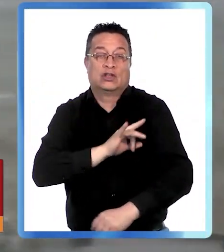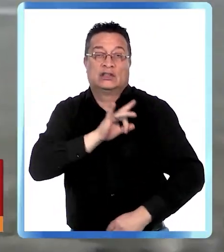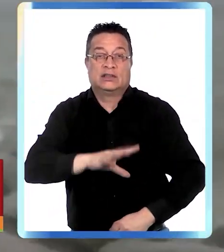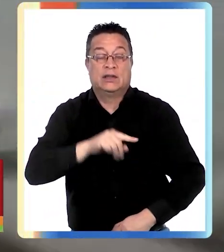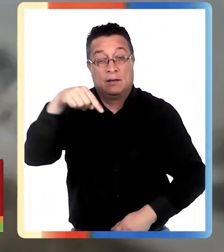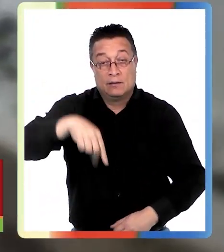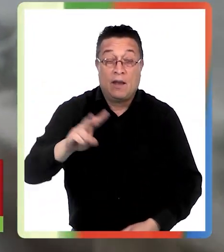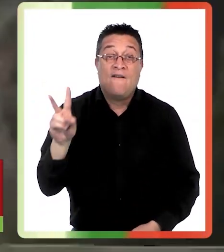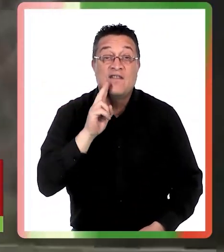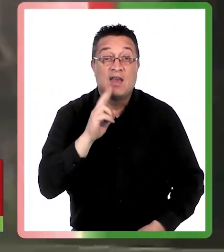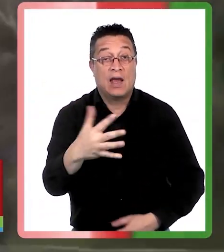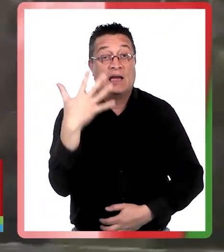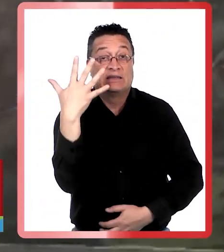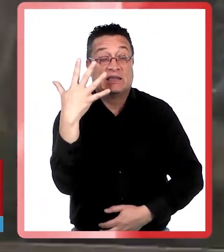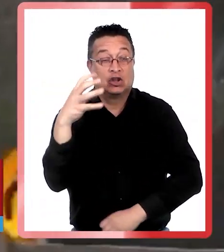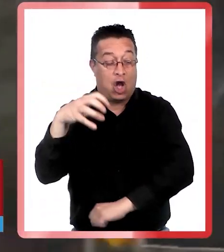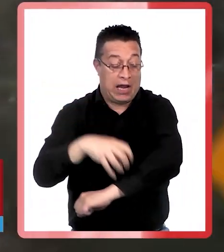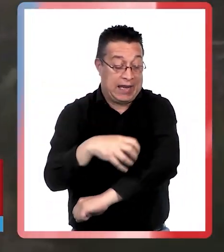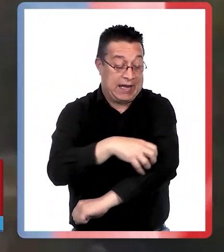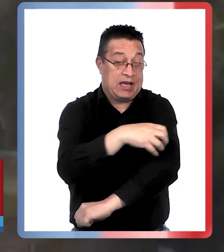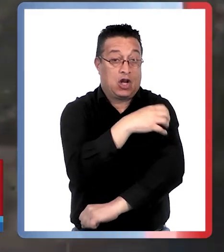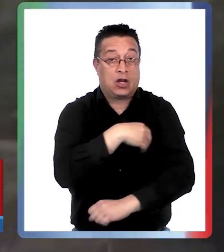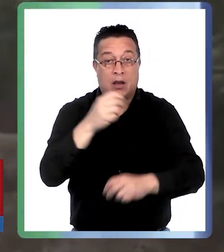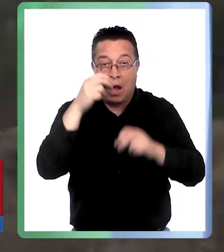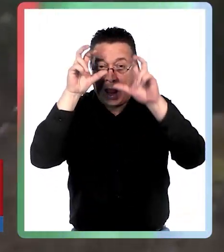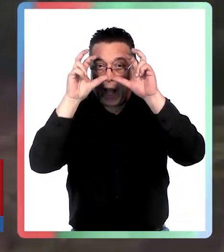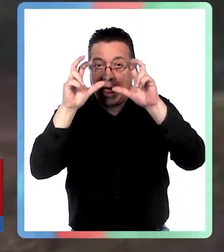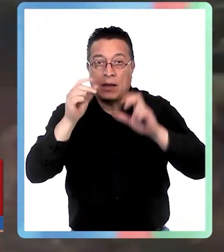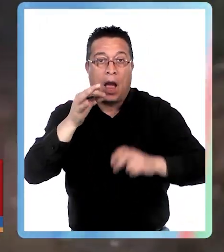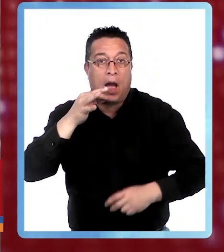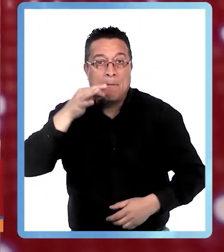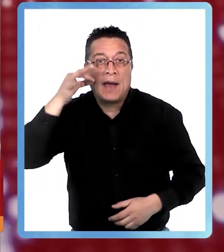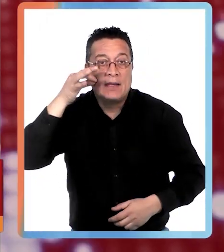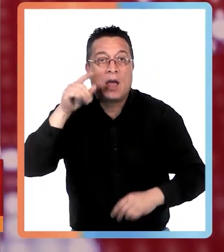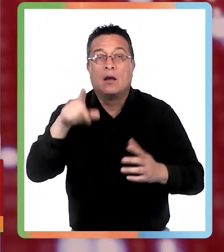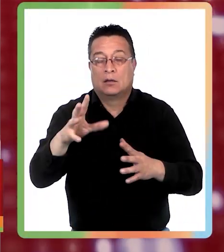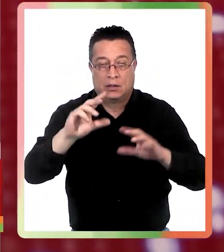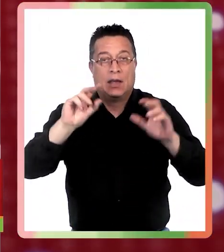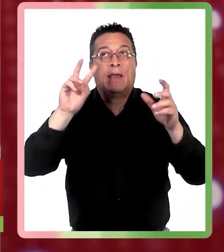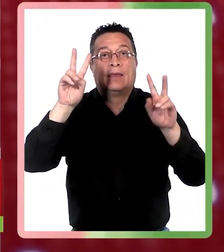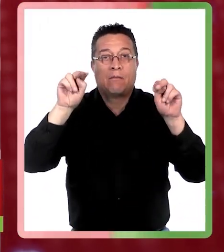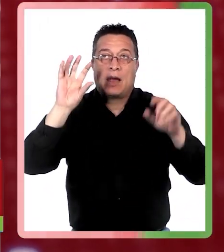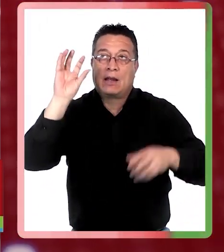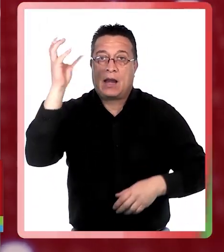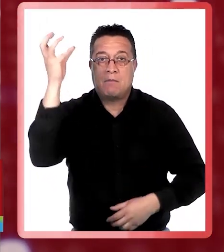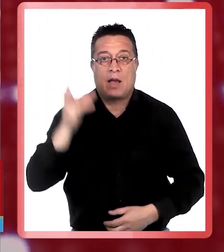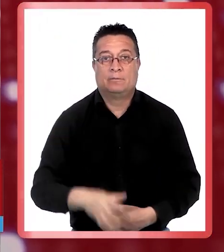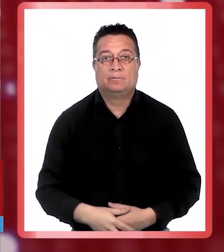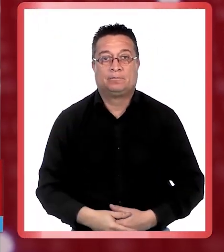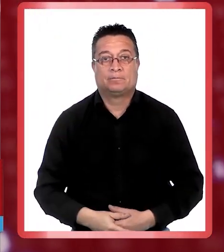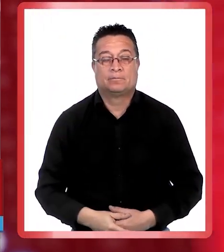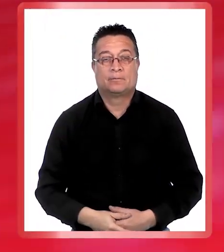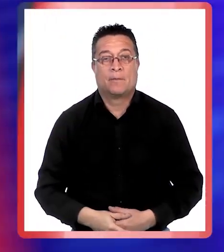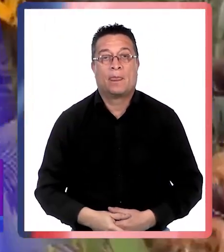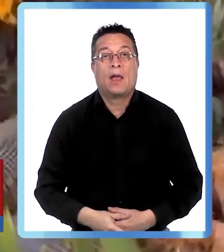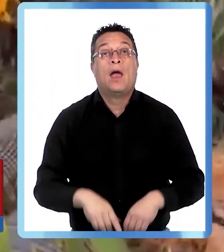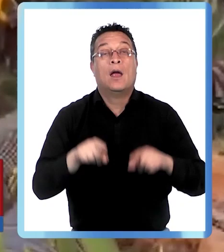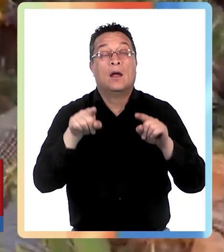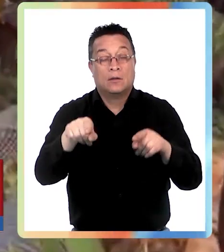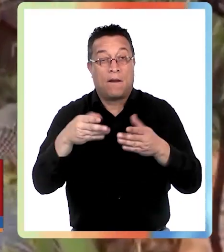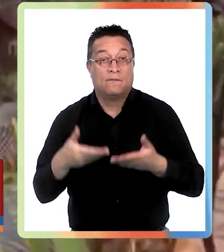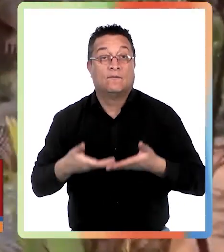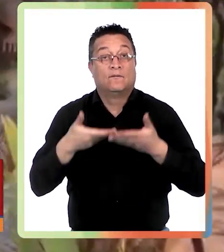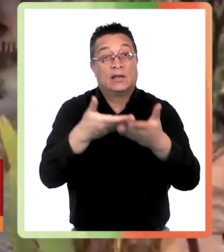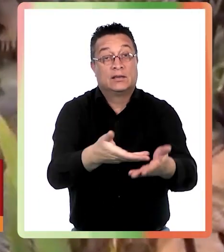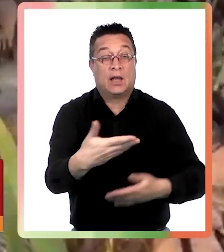sur del país este viernes cinco regiones amanecieron con alerta amarilla por el evento meteorológico